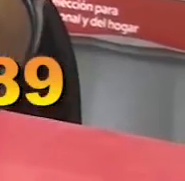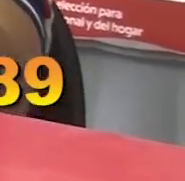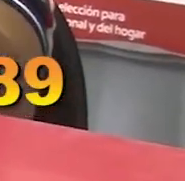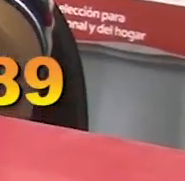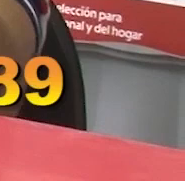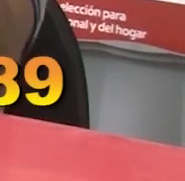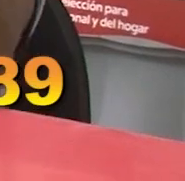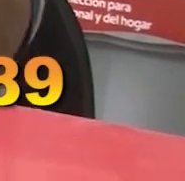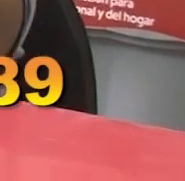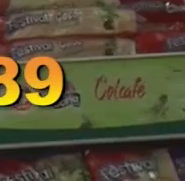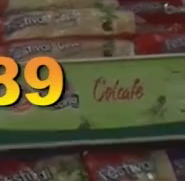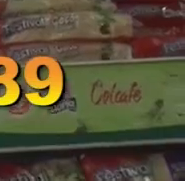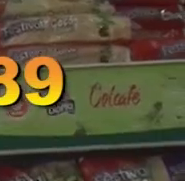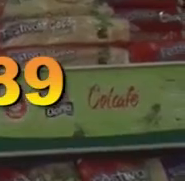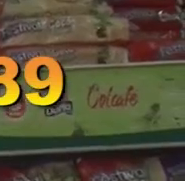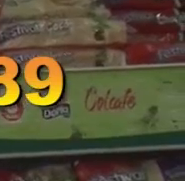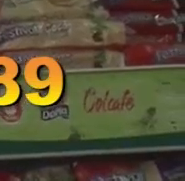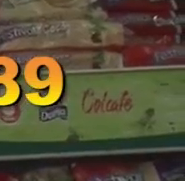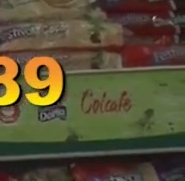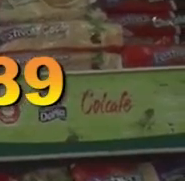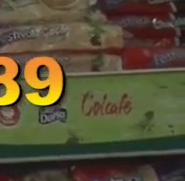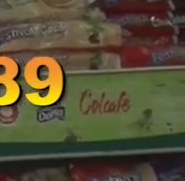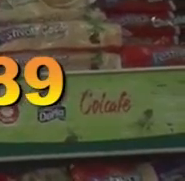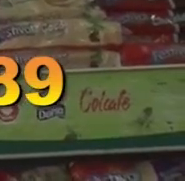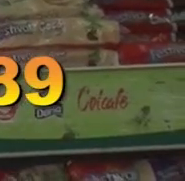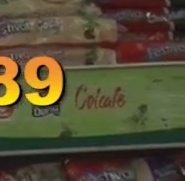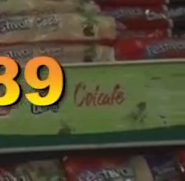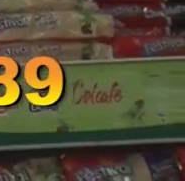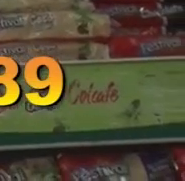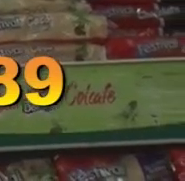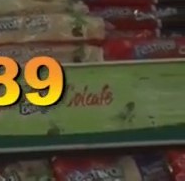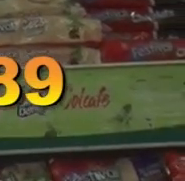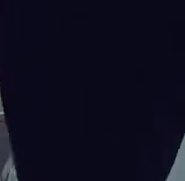335-9389, Supermercado Dinastía.